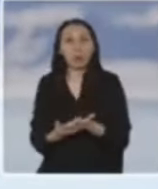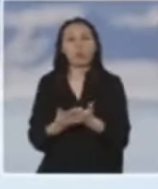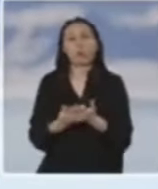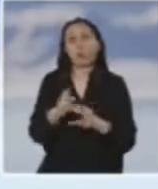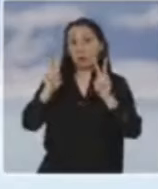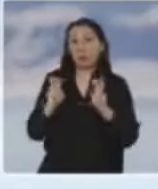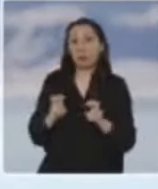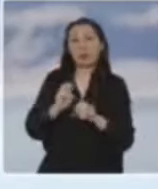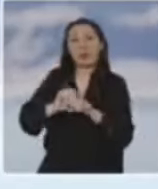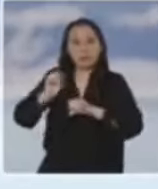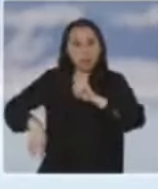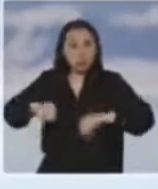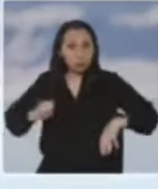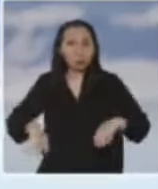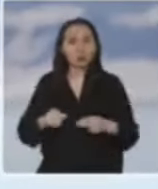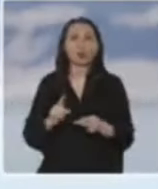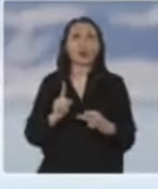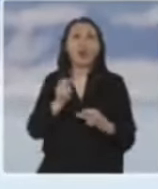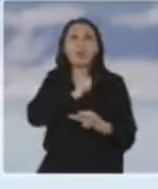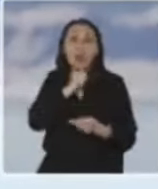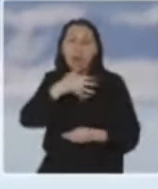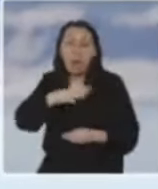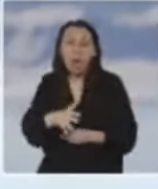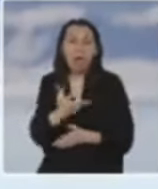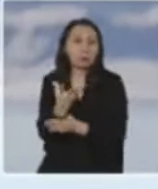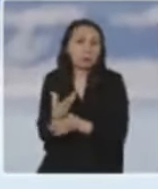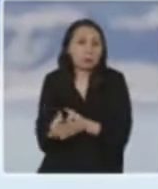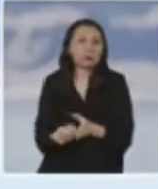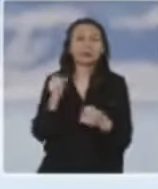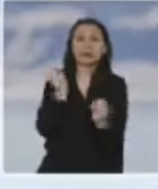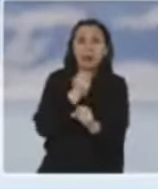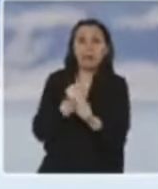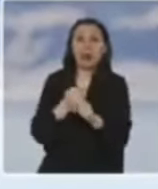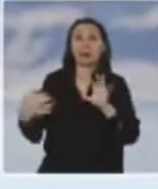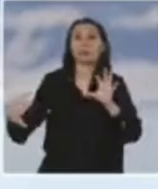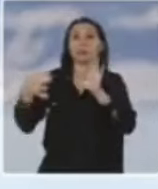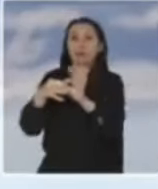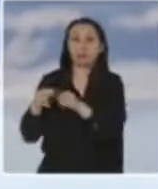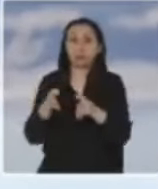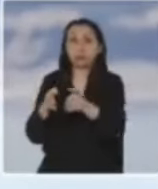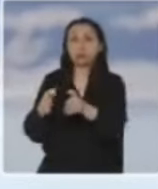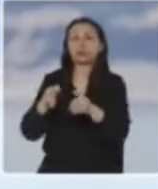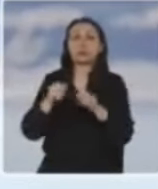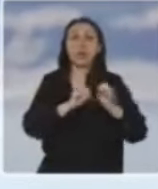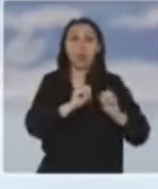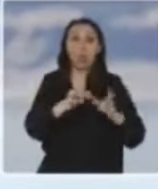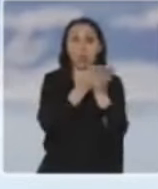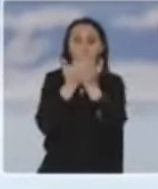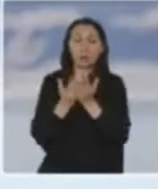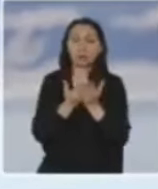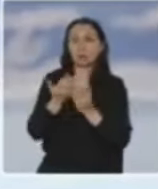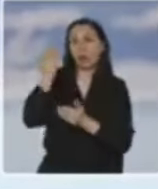materia de residuos de basura de escasez de agua en materia de empleo de conectividad en materia de Educación